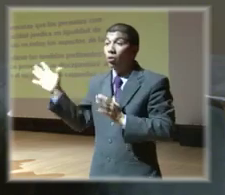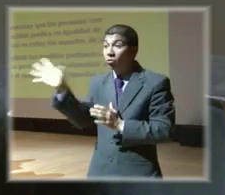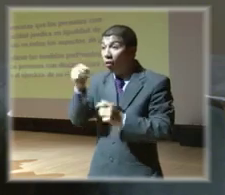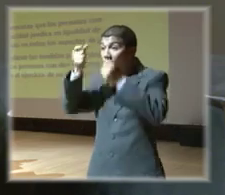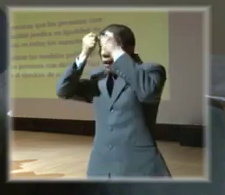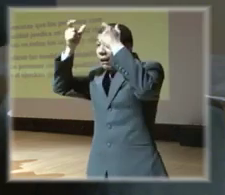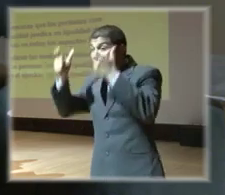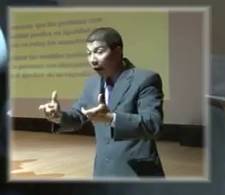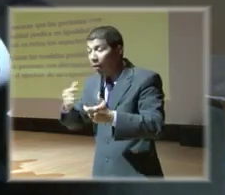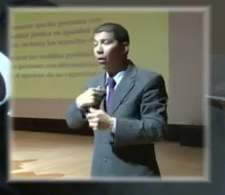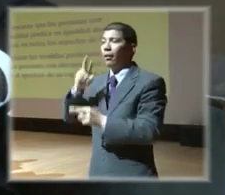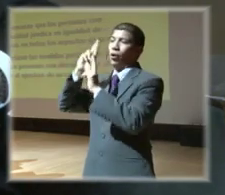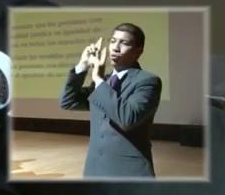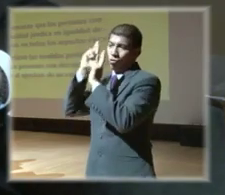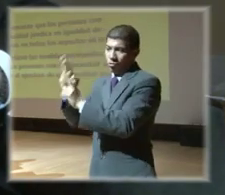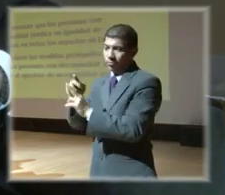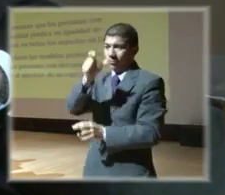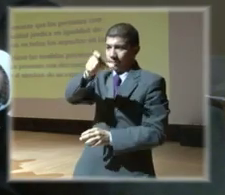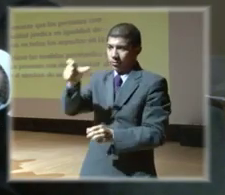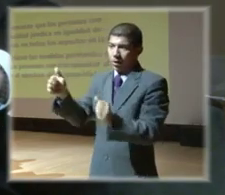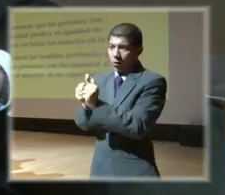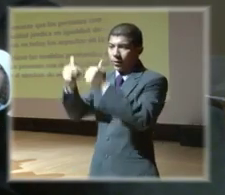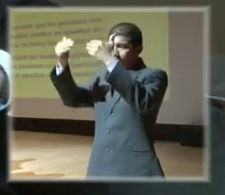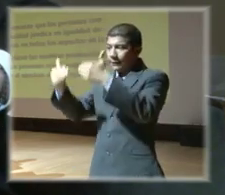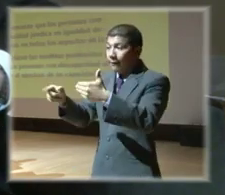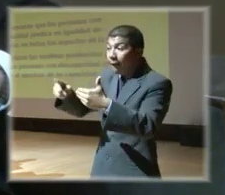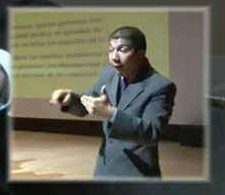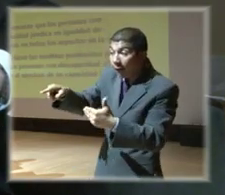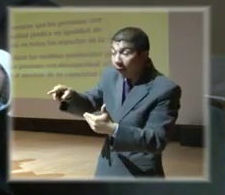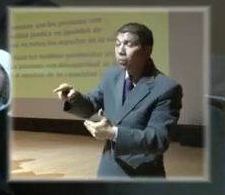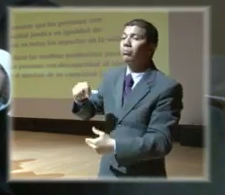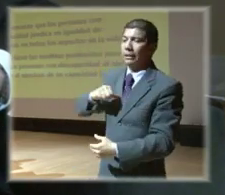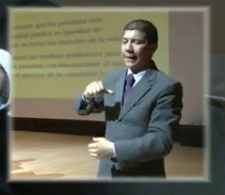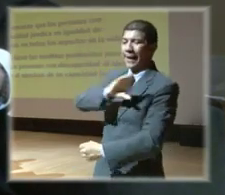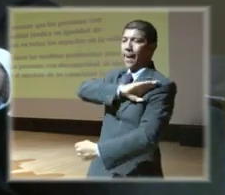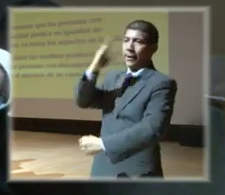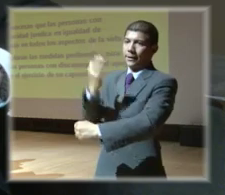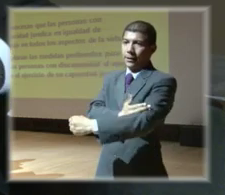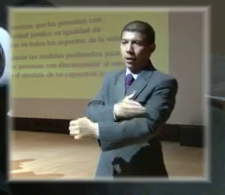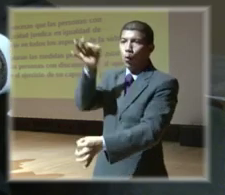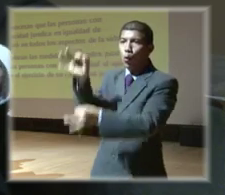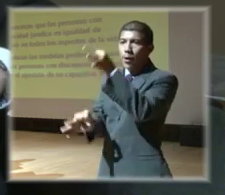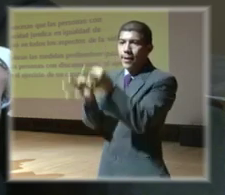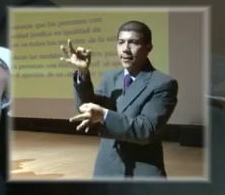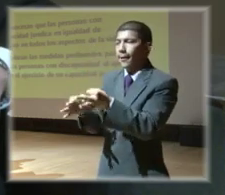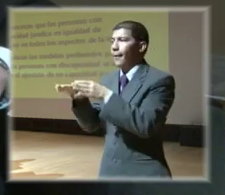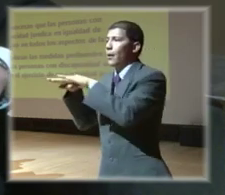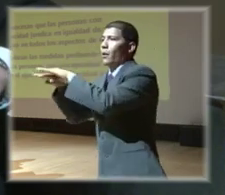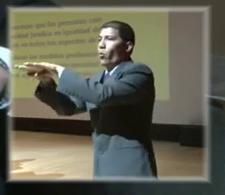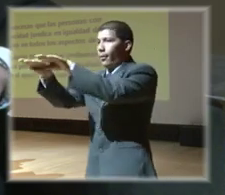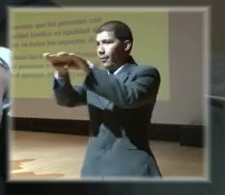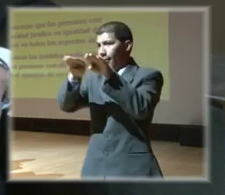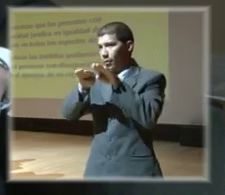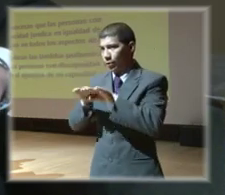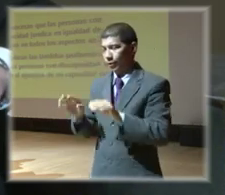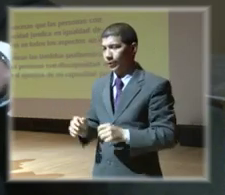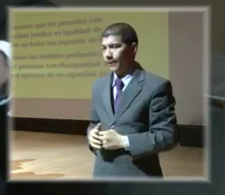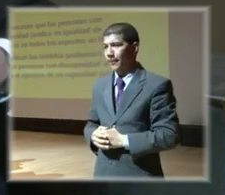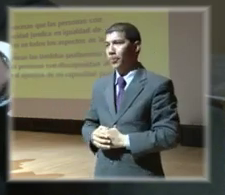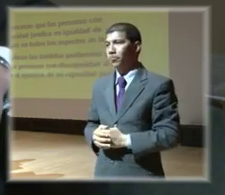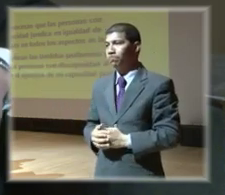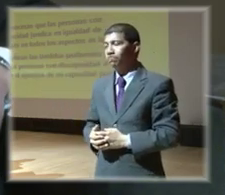partes reconocerán que las personas con discapacidad tienen capacidad jurídica en igualdad de condiciones. Tradicionalmente,